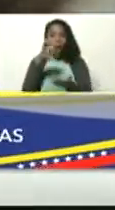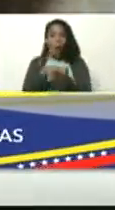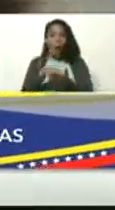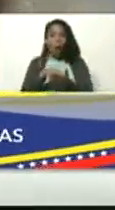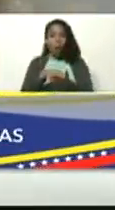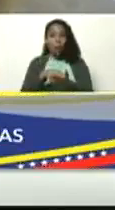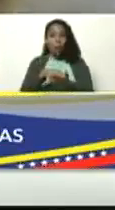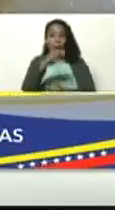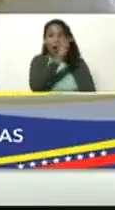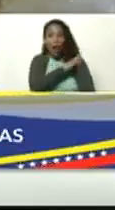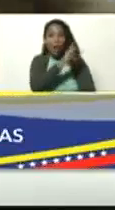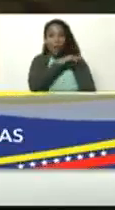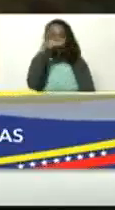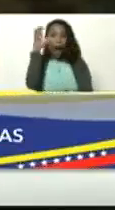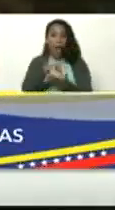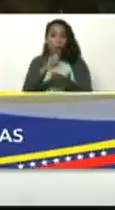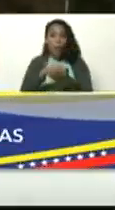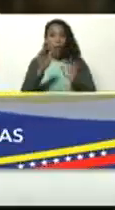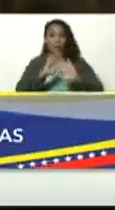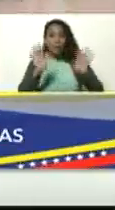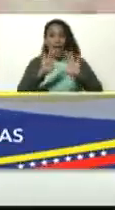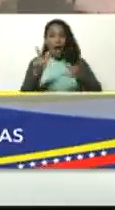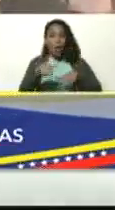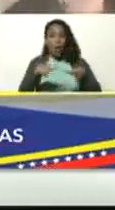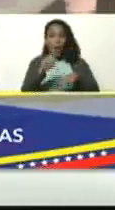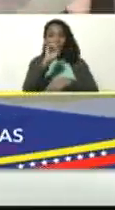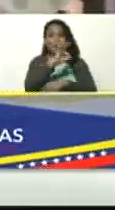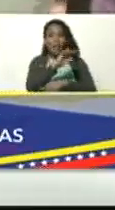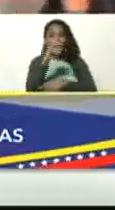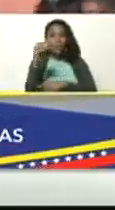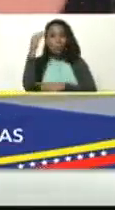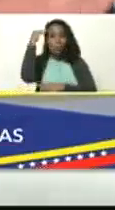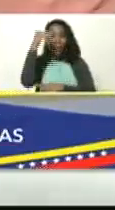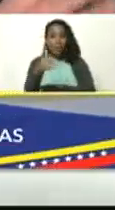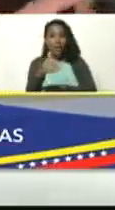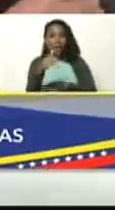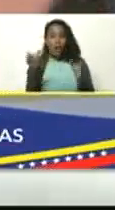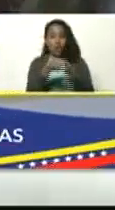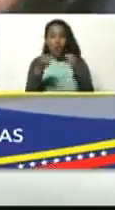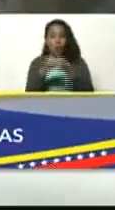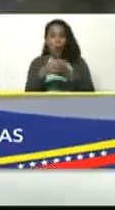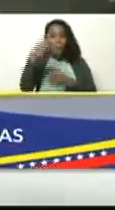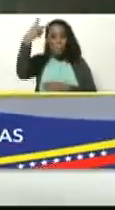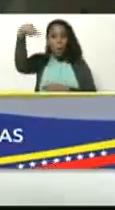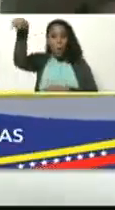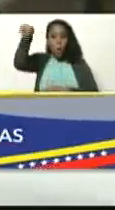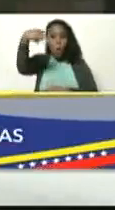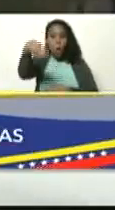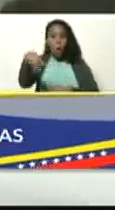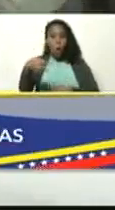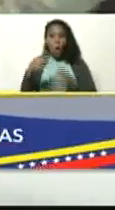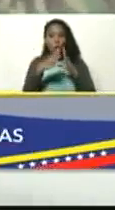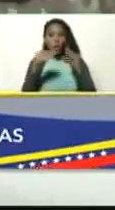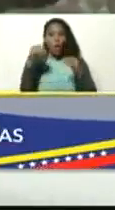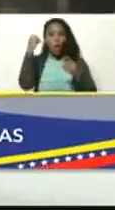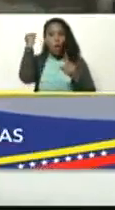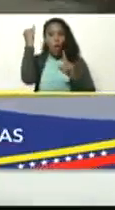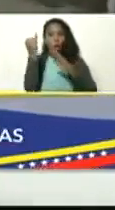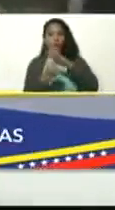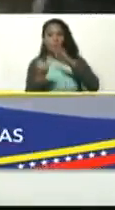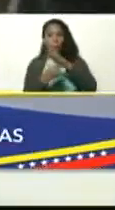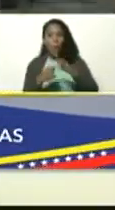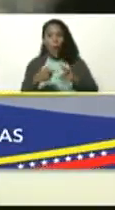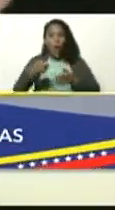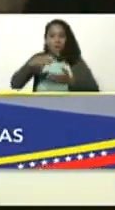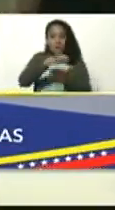Aragua. Ya en el sitio estaban 300 soldados de la brigada de paracaidistas con todos sus instrumentos, la